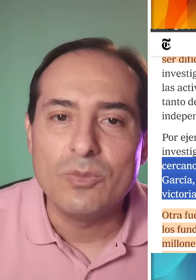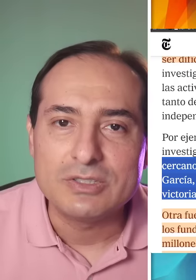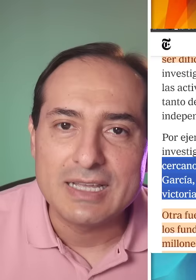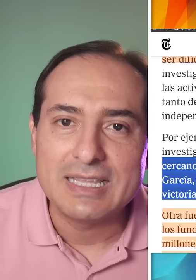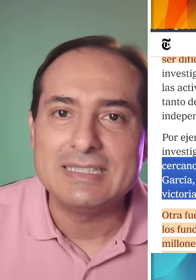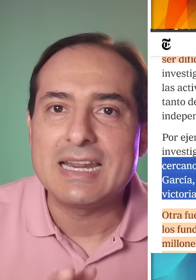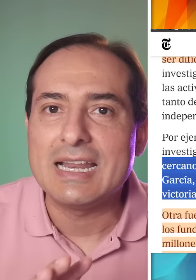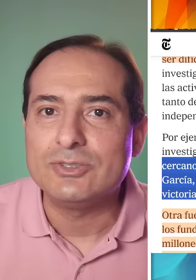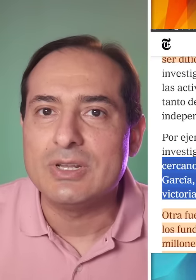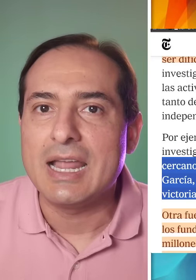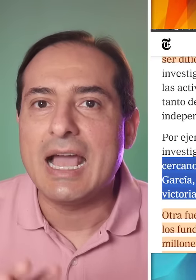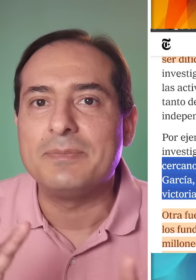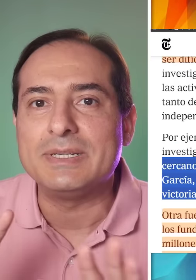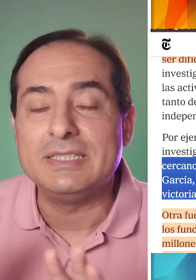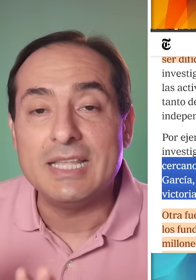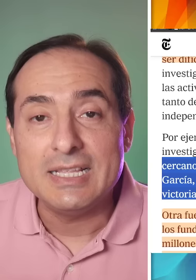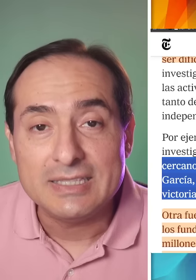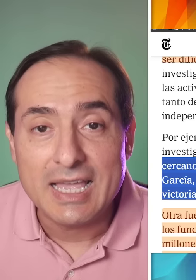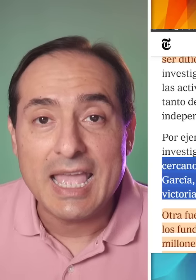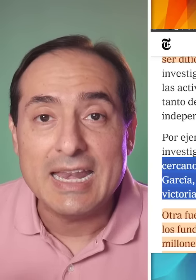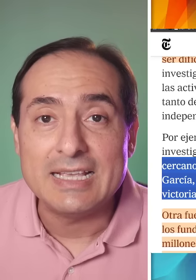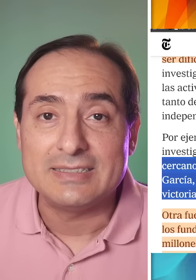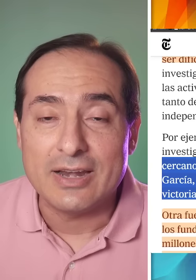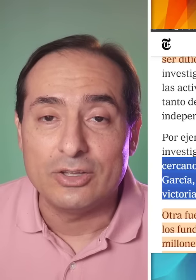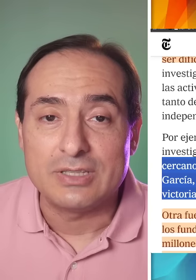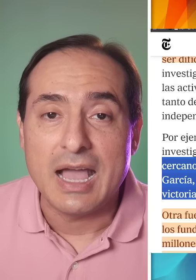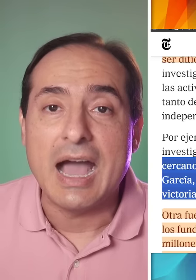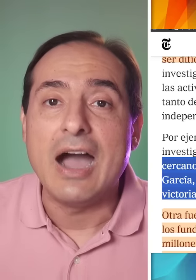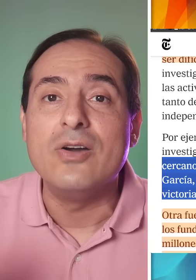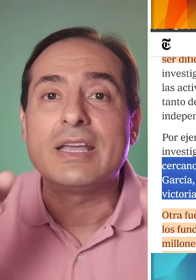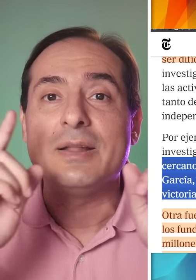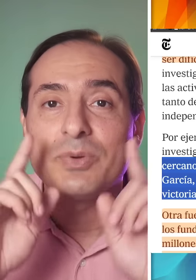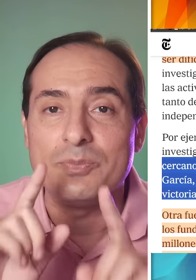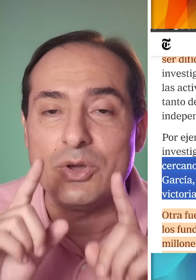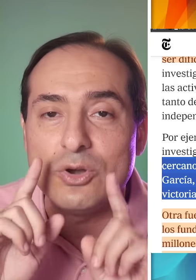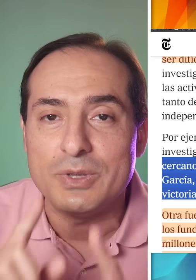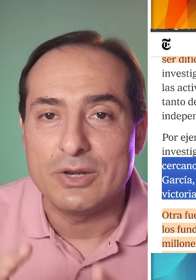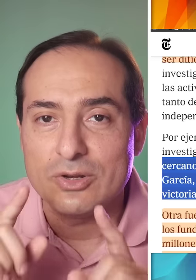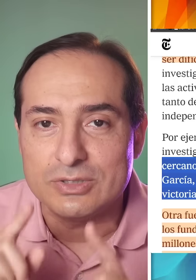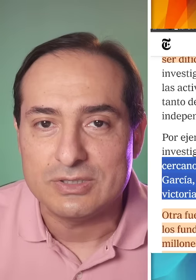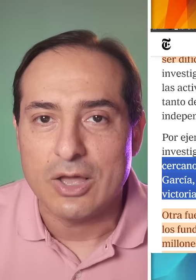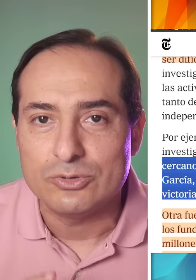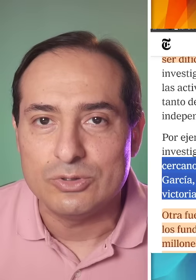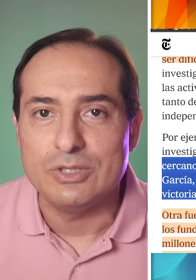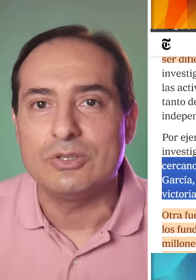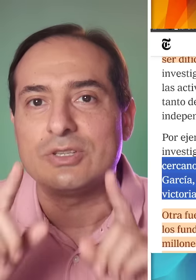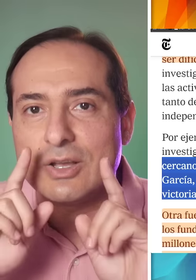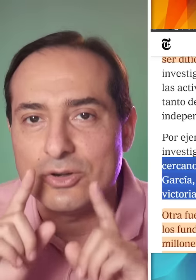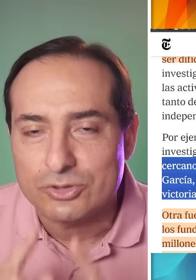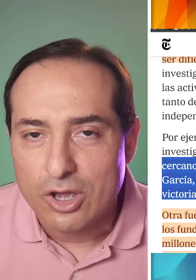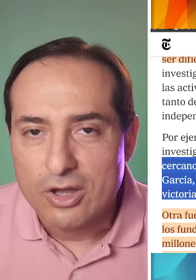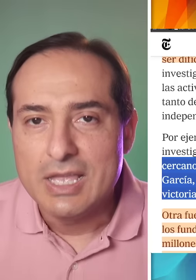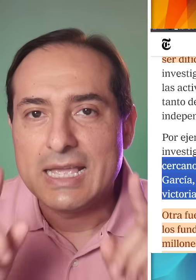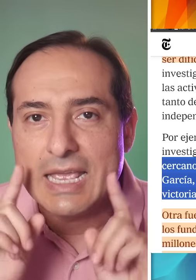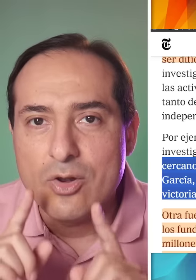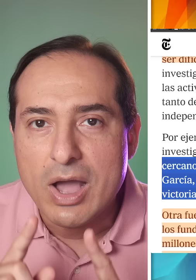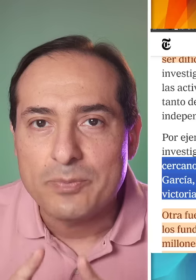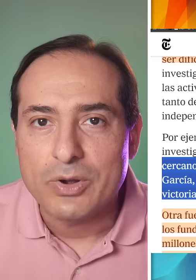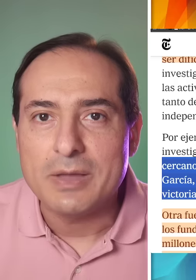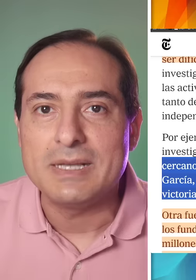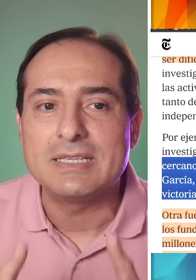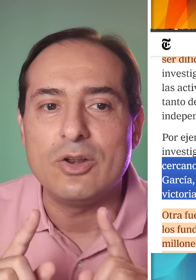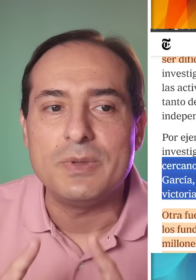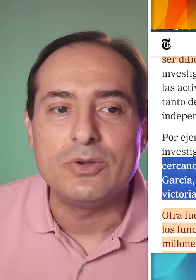así como tratan de relacionar al presidente en esta nota, aunque el propio gobierno de los Estados Unidos reconoció que no